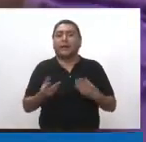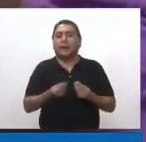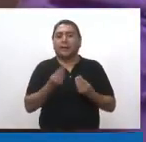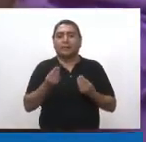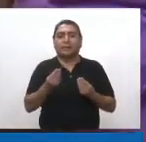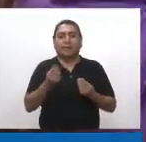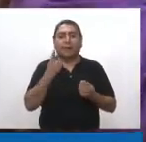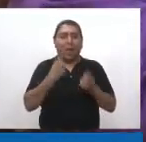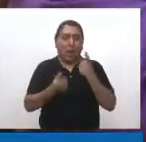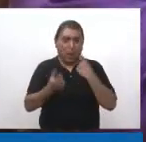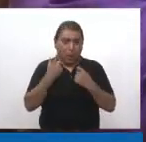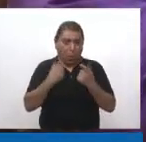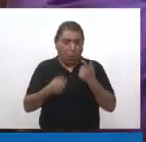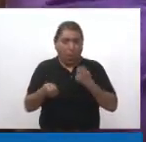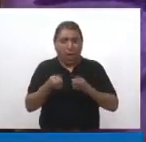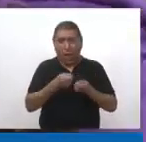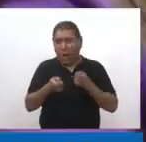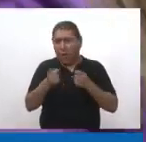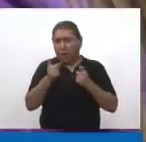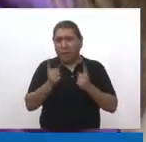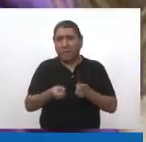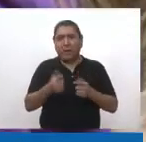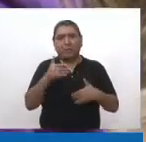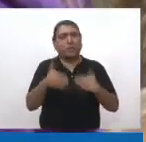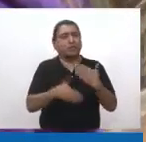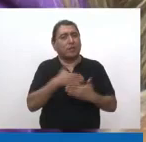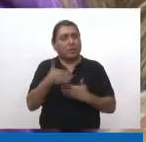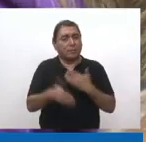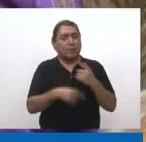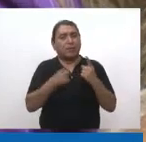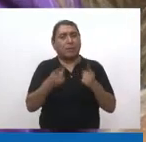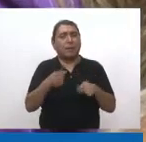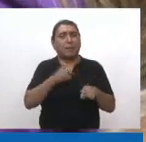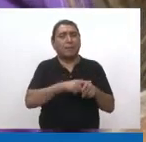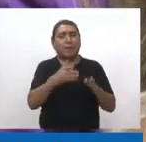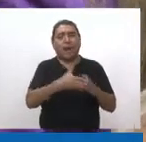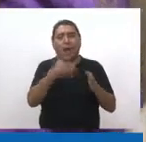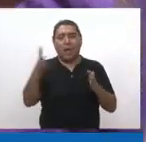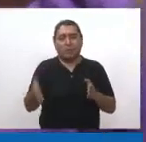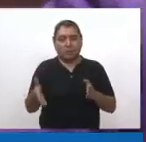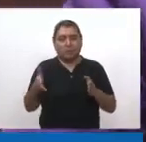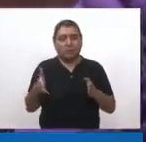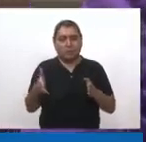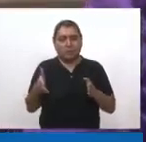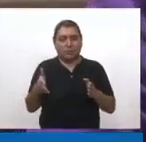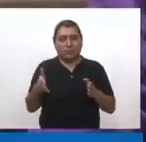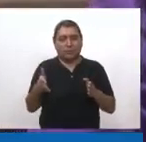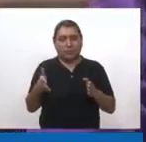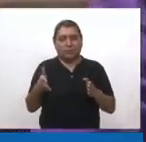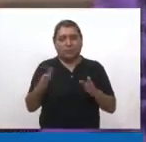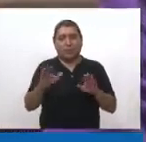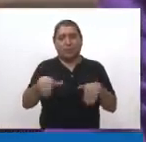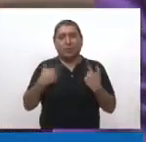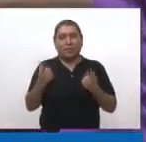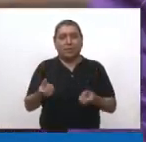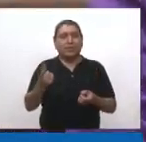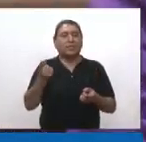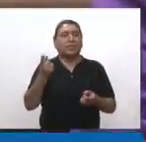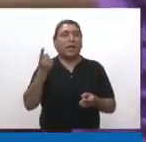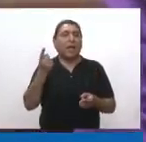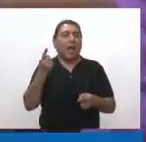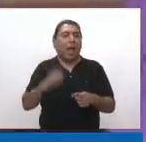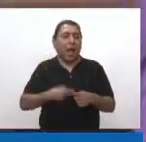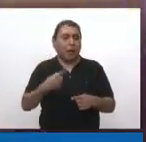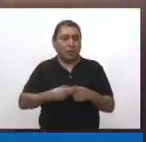regularon incipientemente el procedimiento o los plazos por los cuales este acto administrativo debía